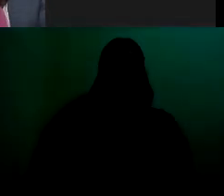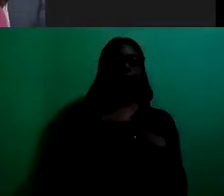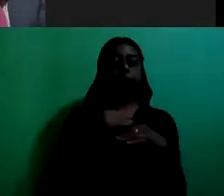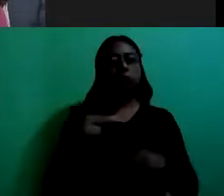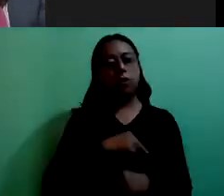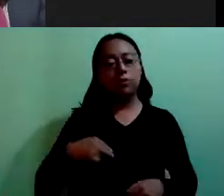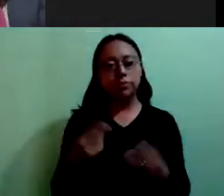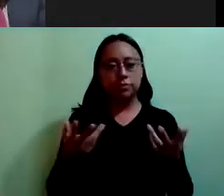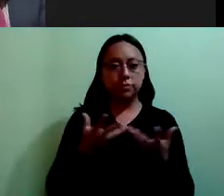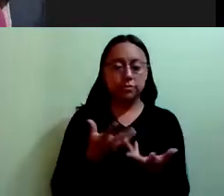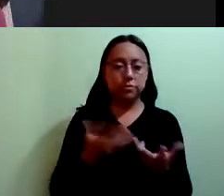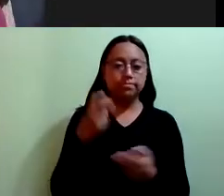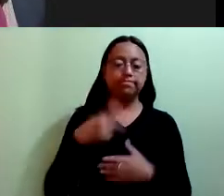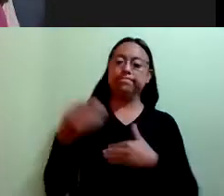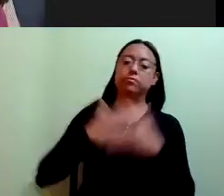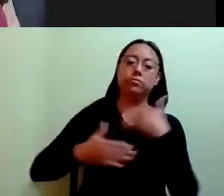echar para atrás. Eso es todo.